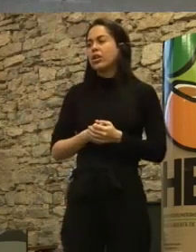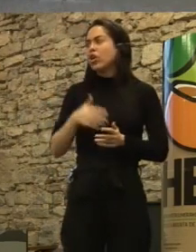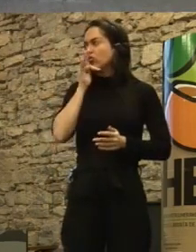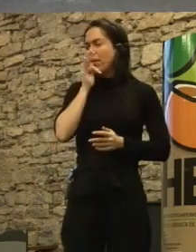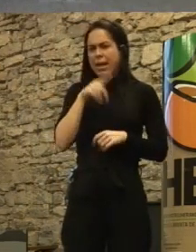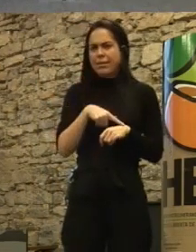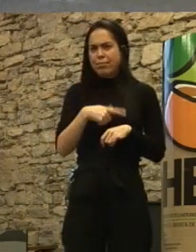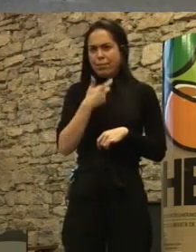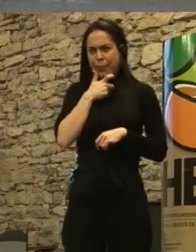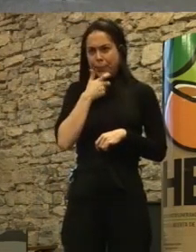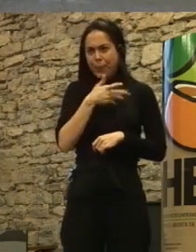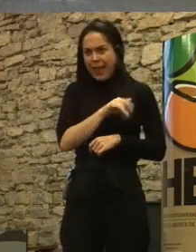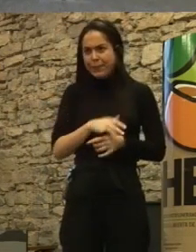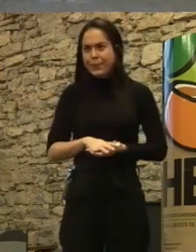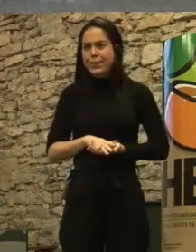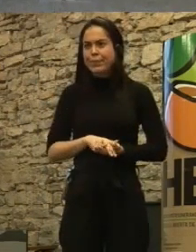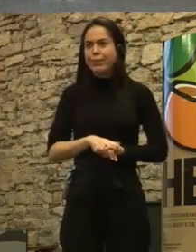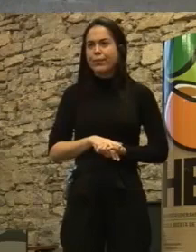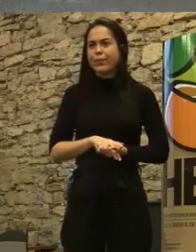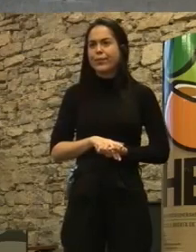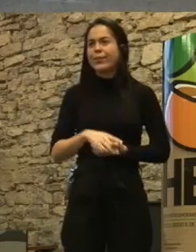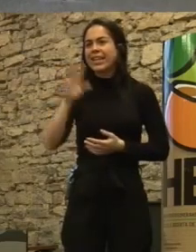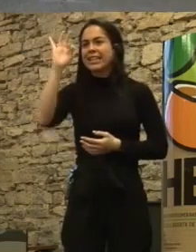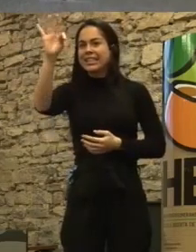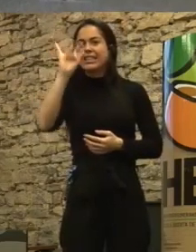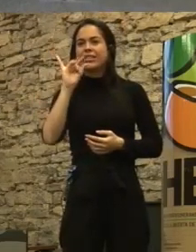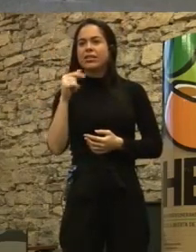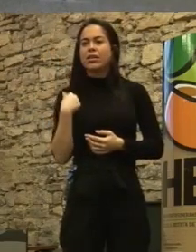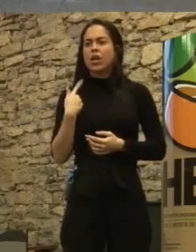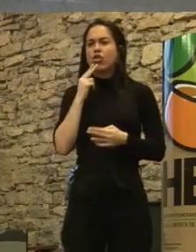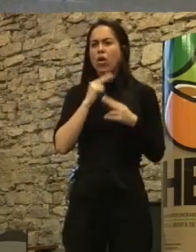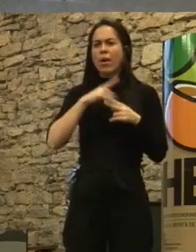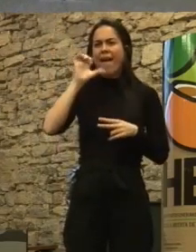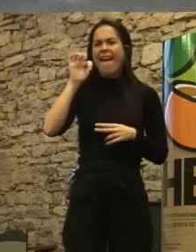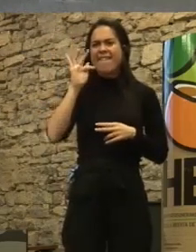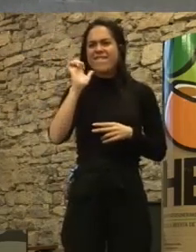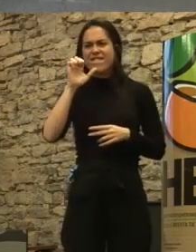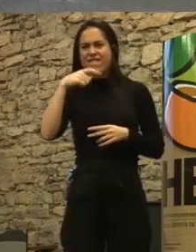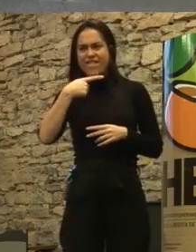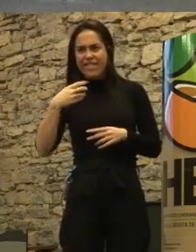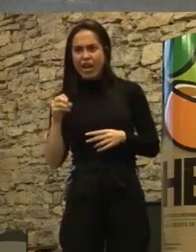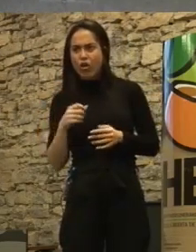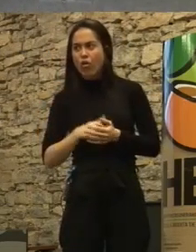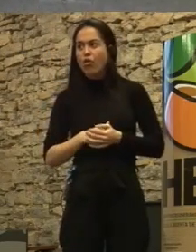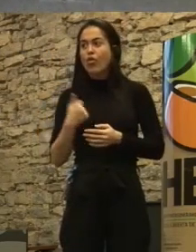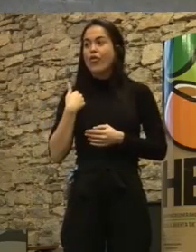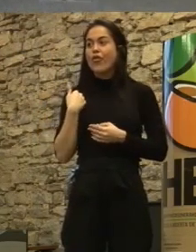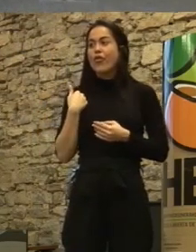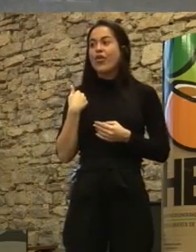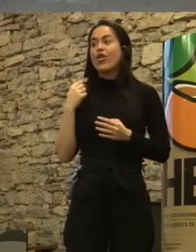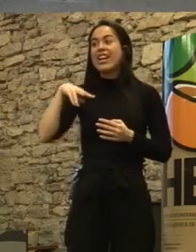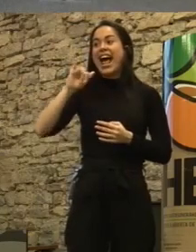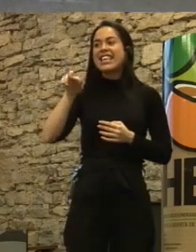sí. ¿Alguien más? Sí, bueno, yo, mi nombre es Élfego y yo voy a hacer una pregunta que creo que Nayar estuvo a punto de